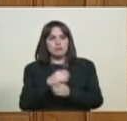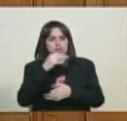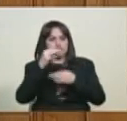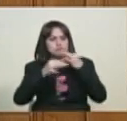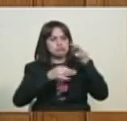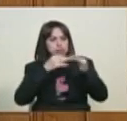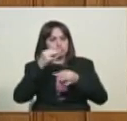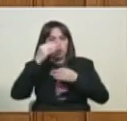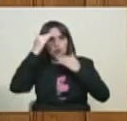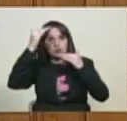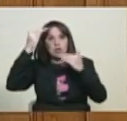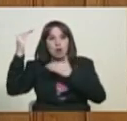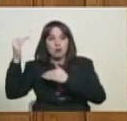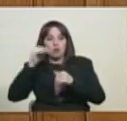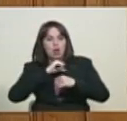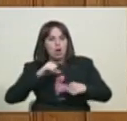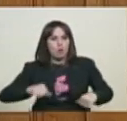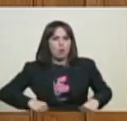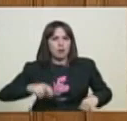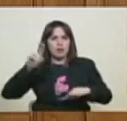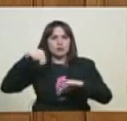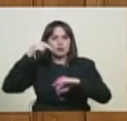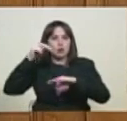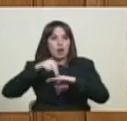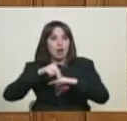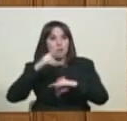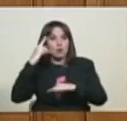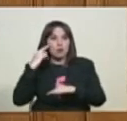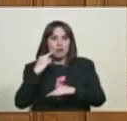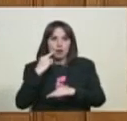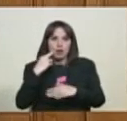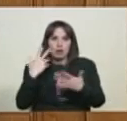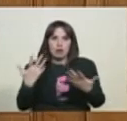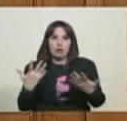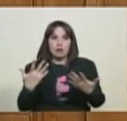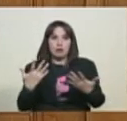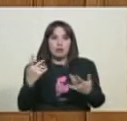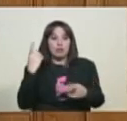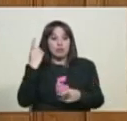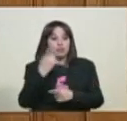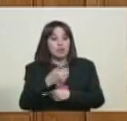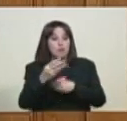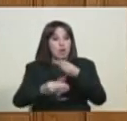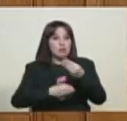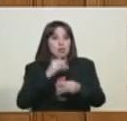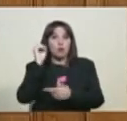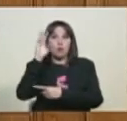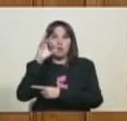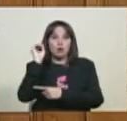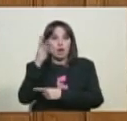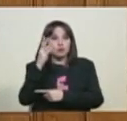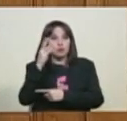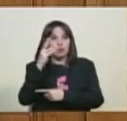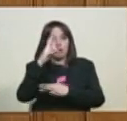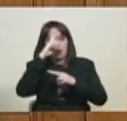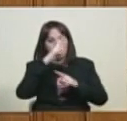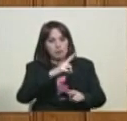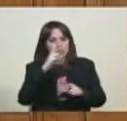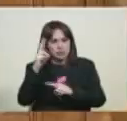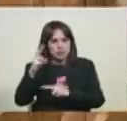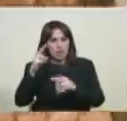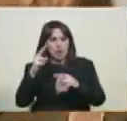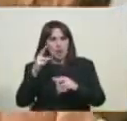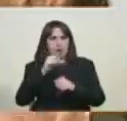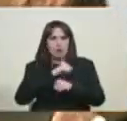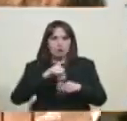Le había dado un saludo a la Guardia Nacional Bolivariana. Tenemos que hacer un acto de desagravio a la Guardia Nacional Bolivariana porque han manchado